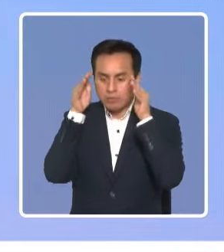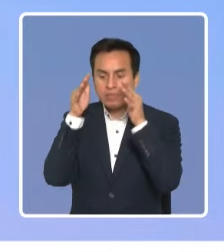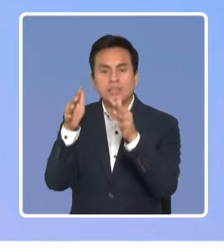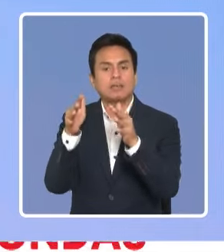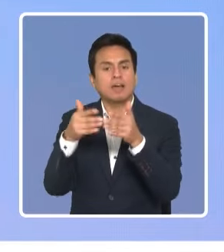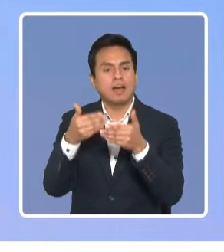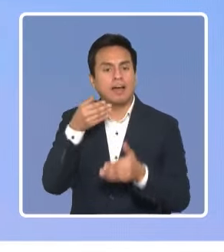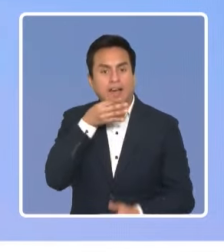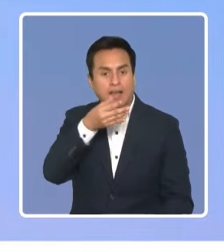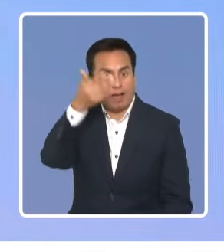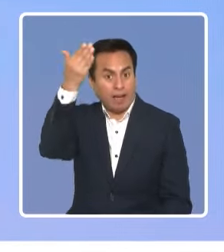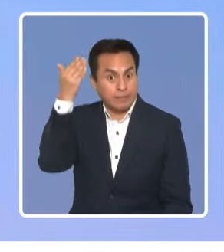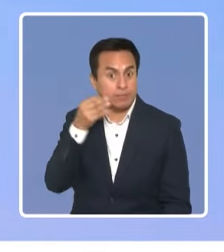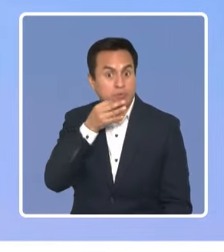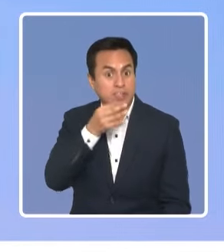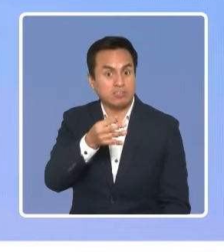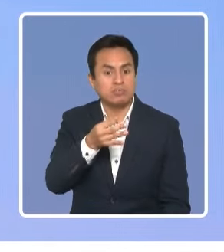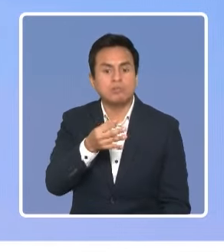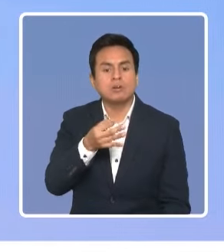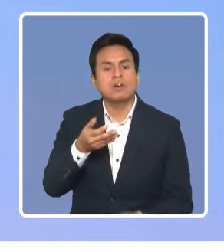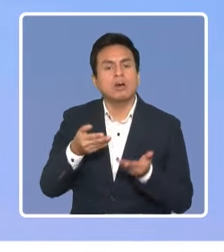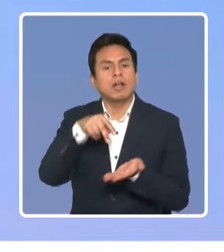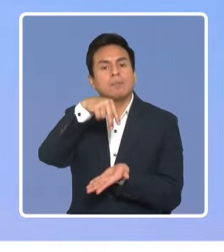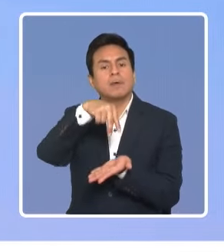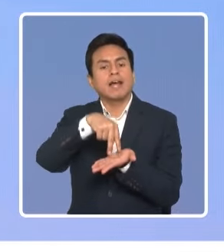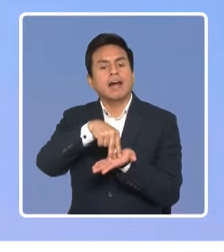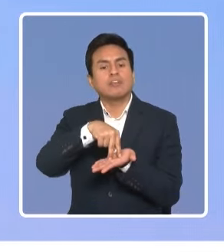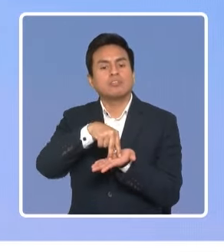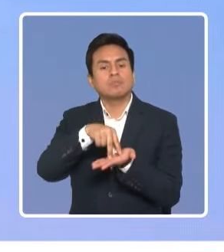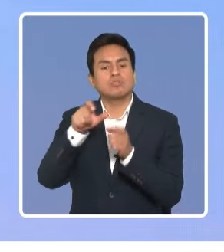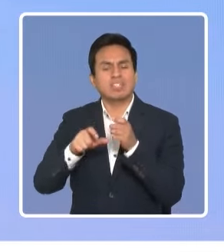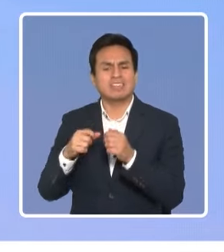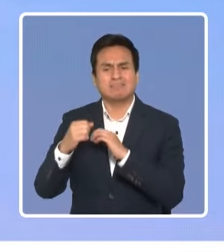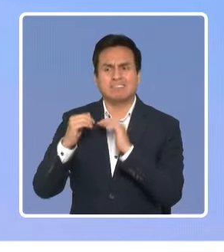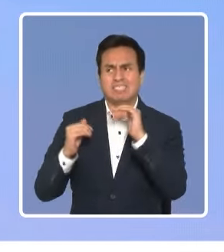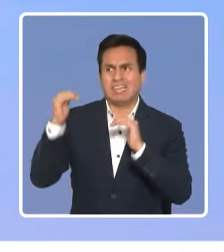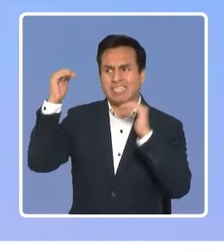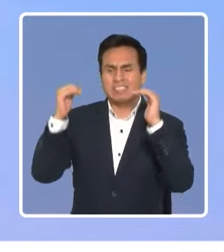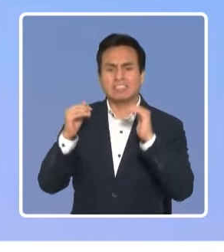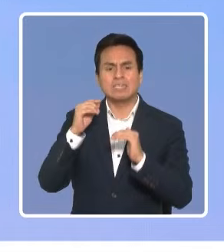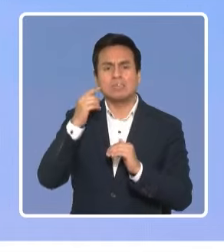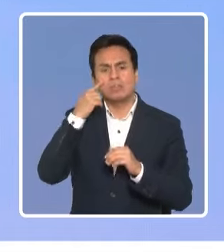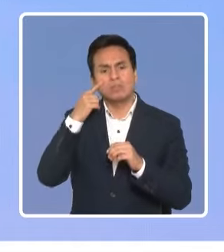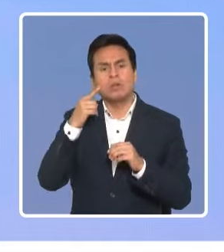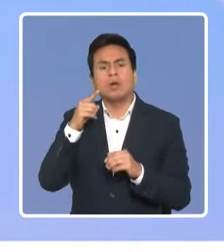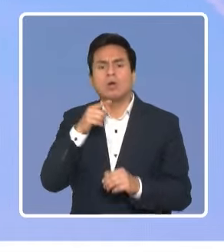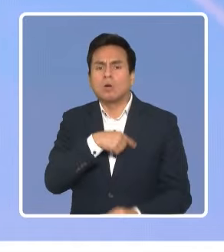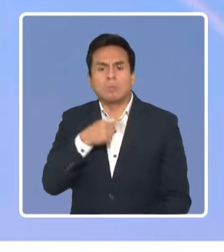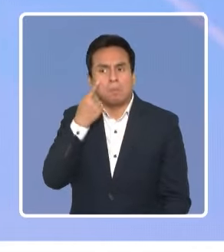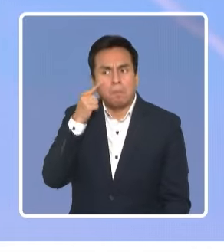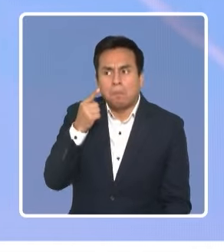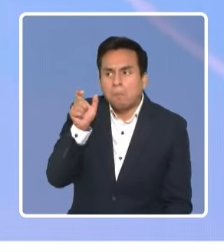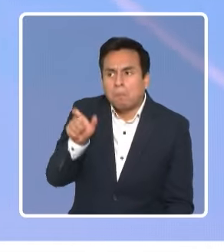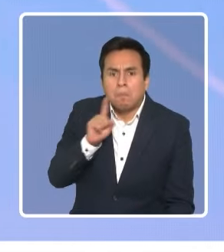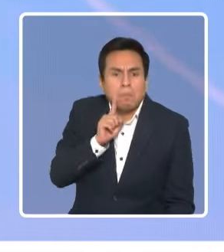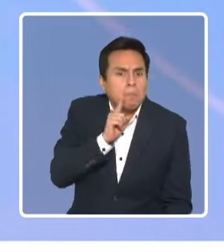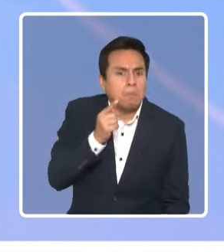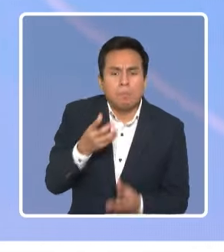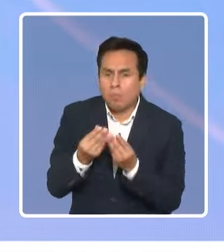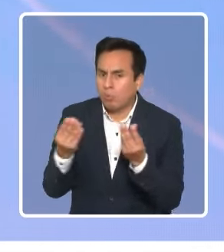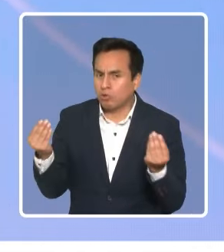hemos dicho en otras ocasiones, que estamos parados sobre hombros de gigantes. Muchos de ellos son anónimos, no conocemos un